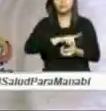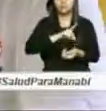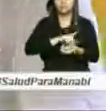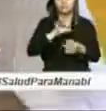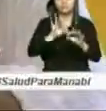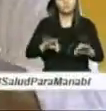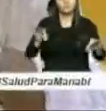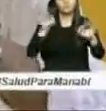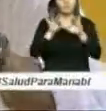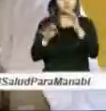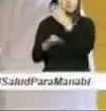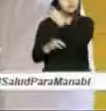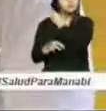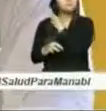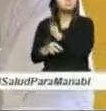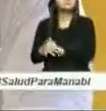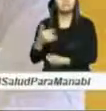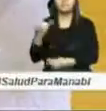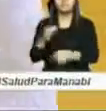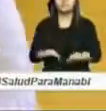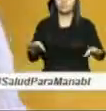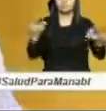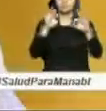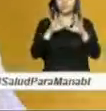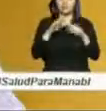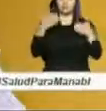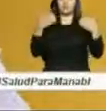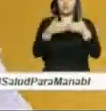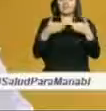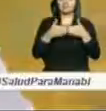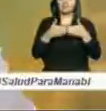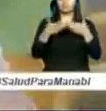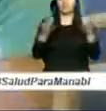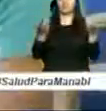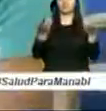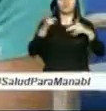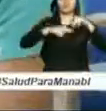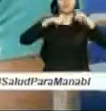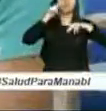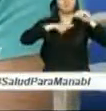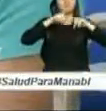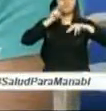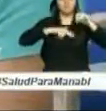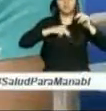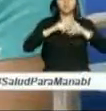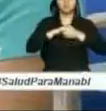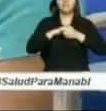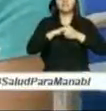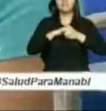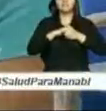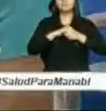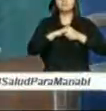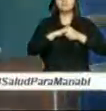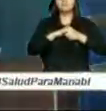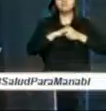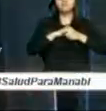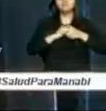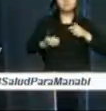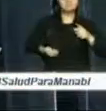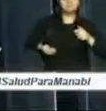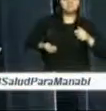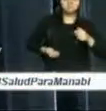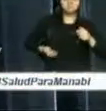médicos. Son los más importantes. Son importantes los equipos de rayos X. Son importantes los equipos de ecografía.